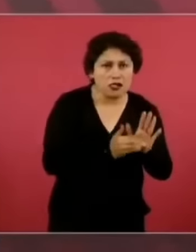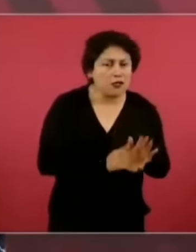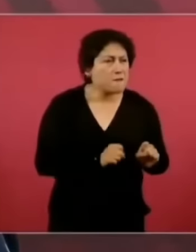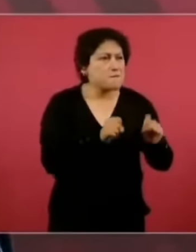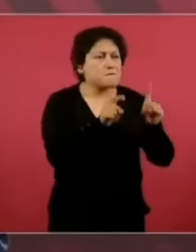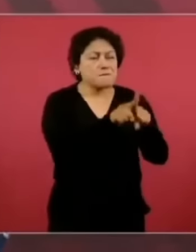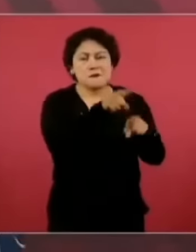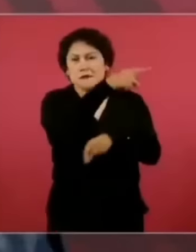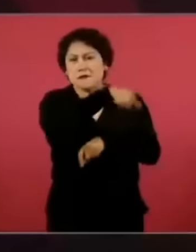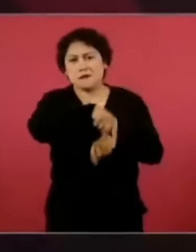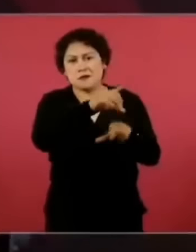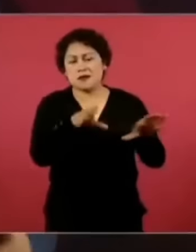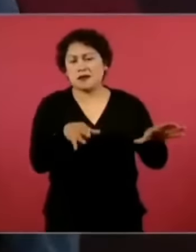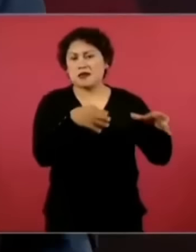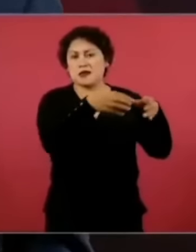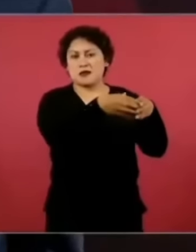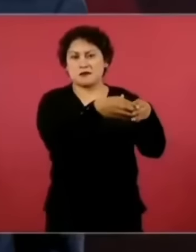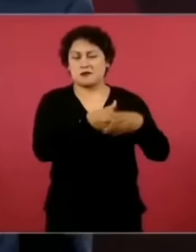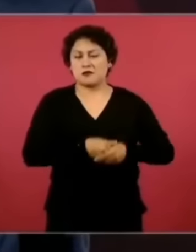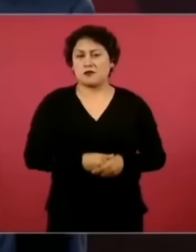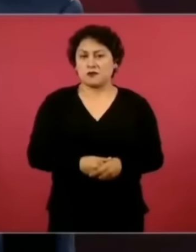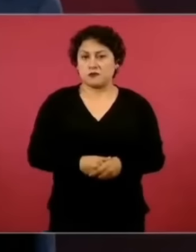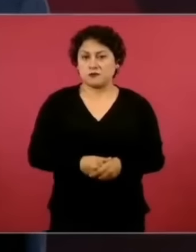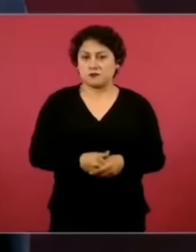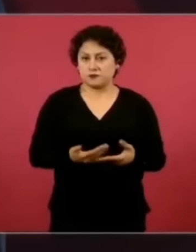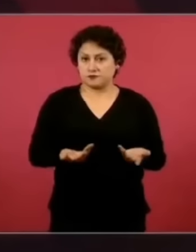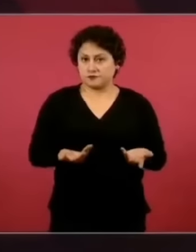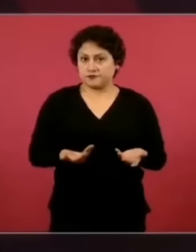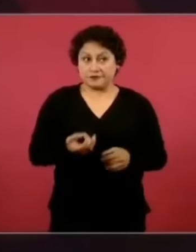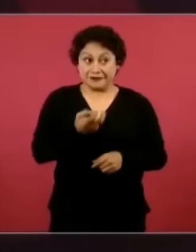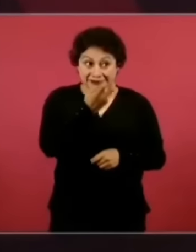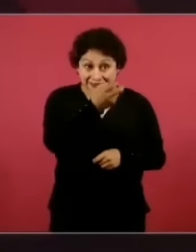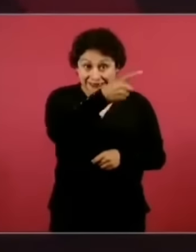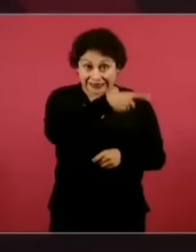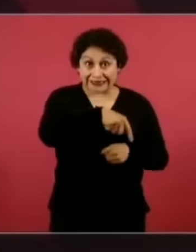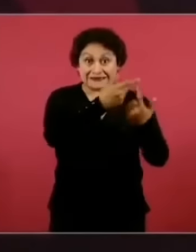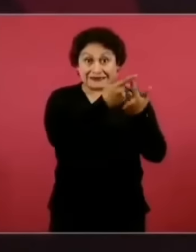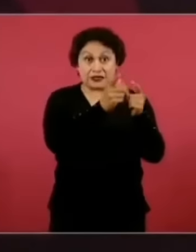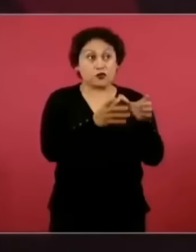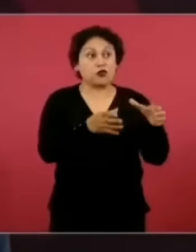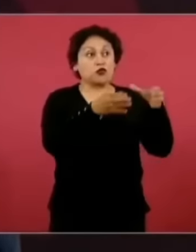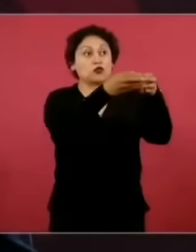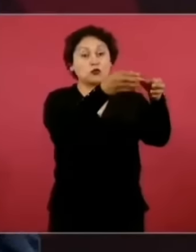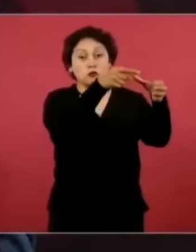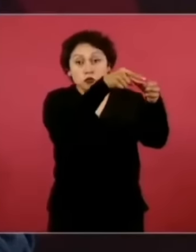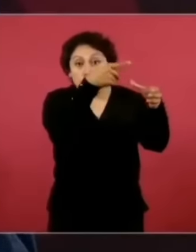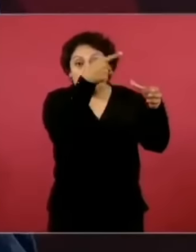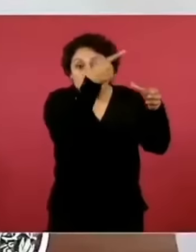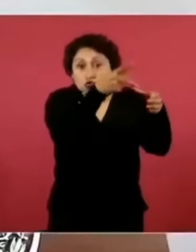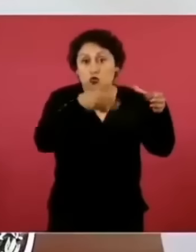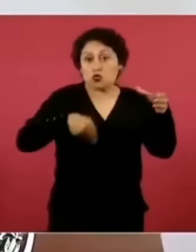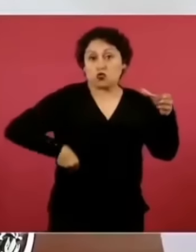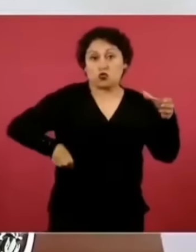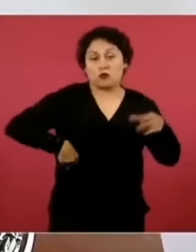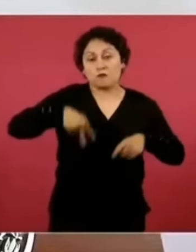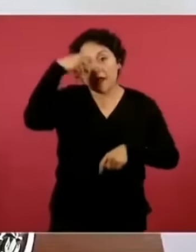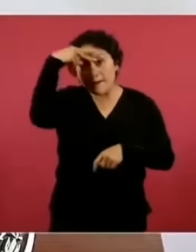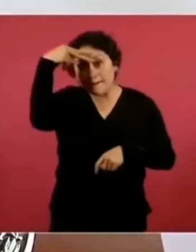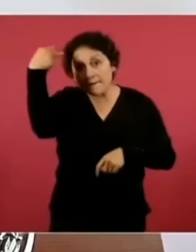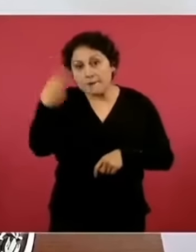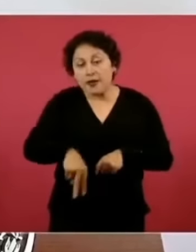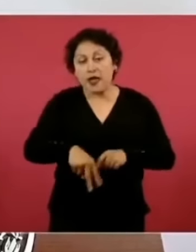ellos formaron parte del grupo que llevó a nuestro país a la decadencia, y